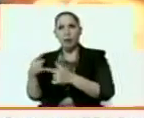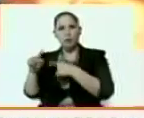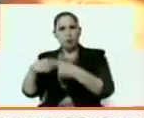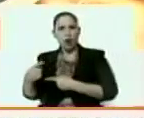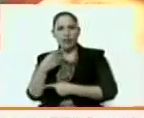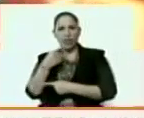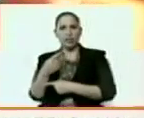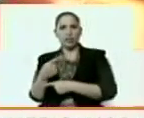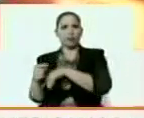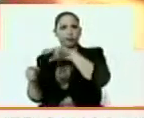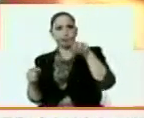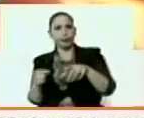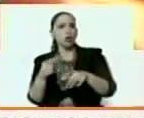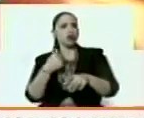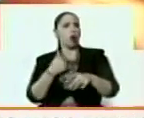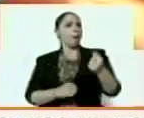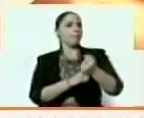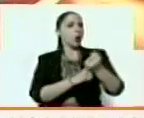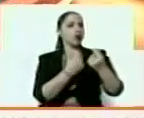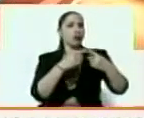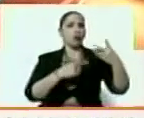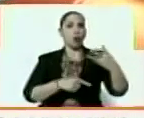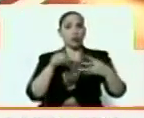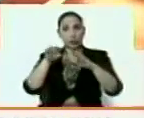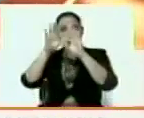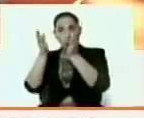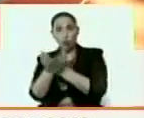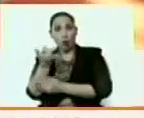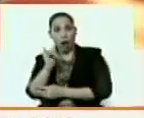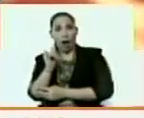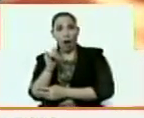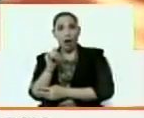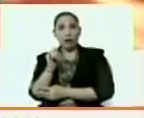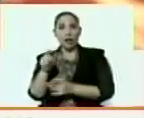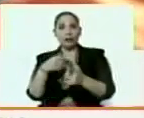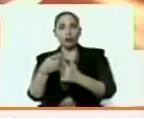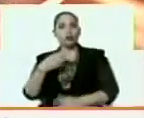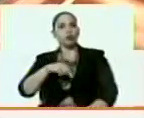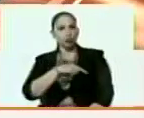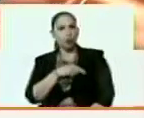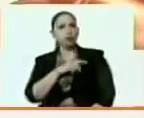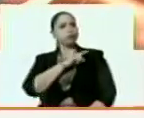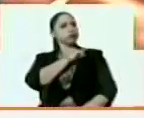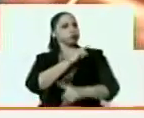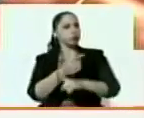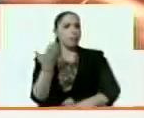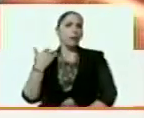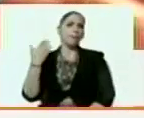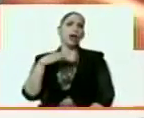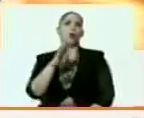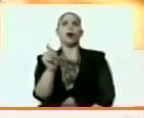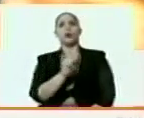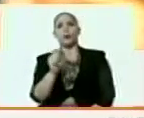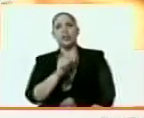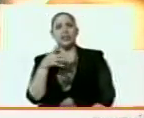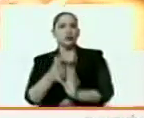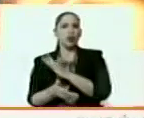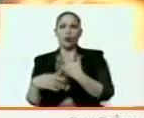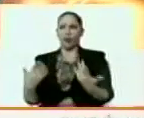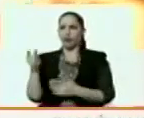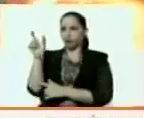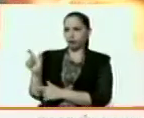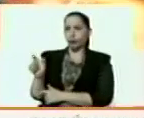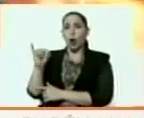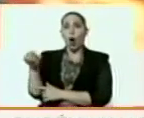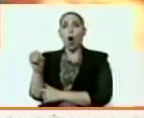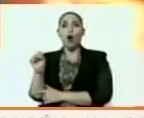Eso es un delito que está en todo el mundo existe ese delito. Pero entonces nosotros lo veníamos denunciando hace más de 4 meses, la condición de prevaricación de José